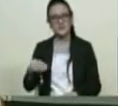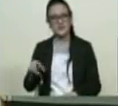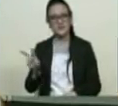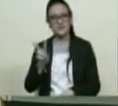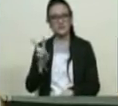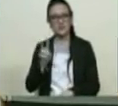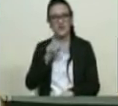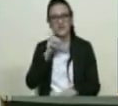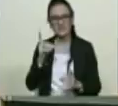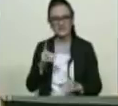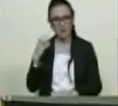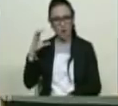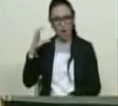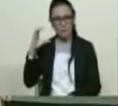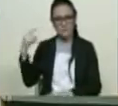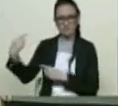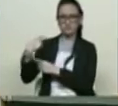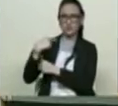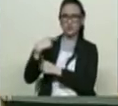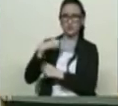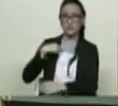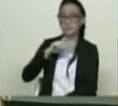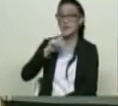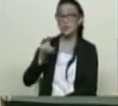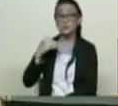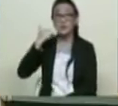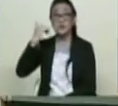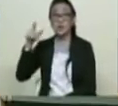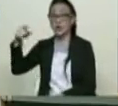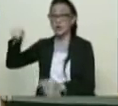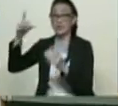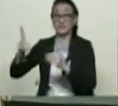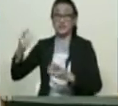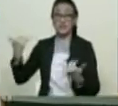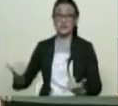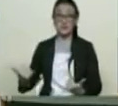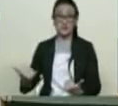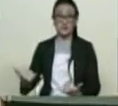Manuel Santos desde Colombia? Pregunto, pues, para llamarlo y que lo decida ya.